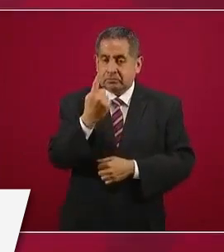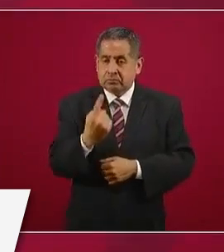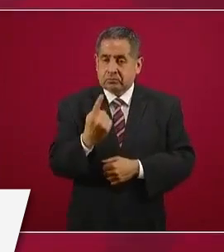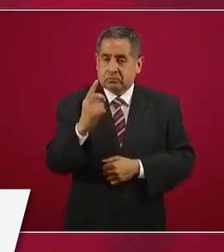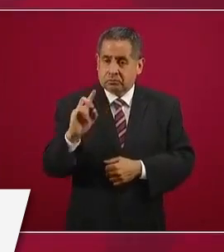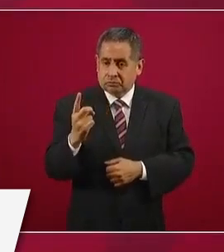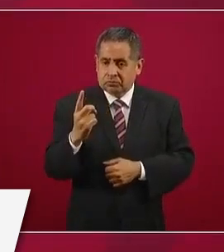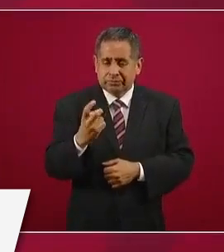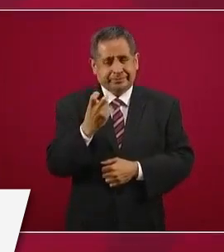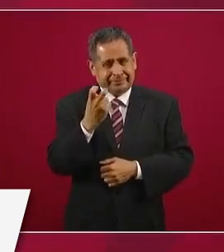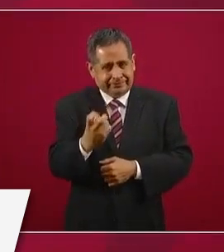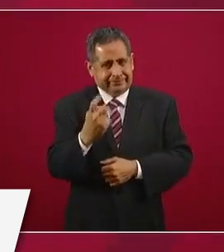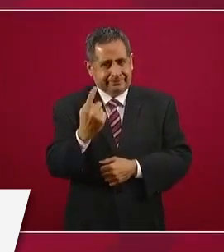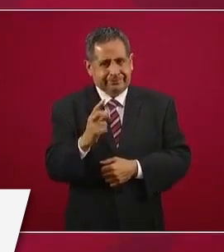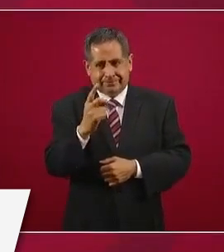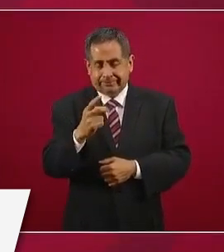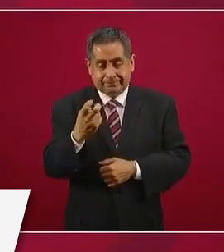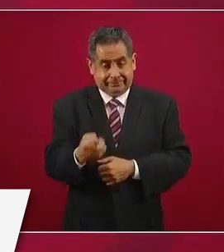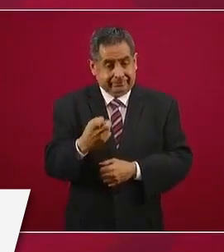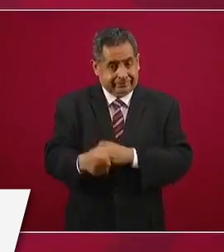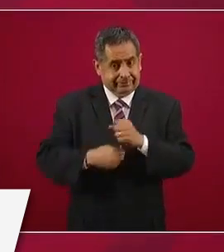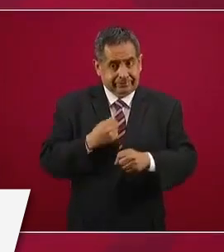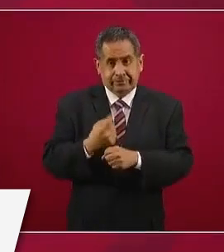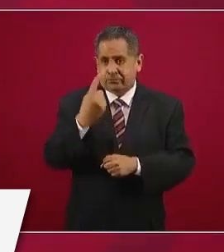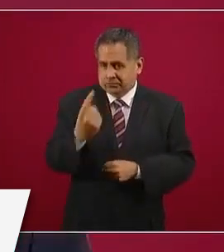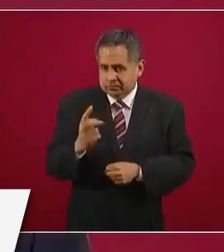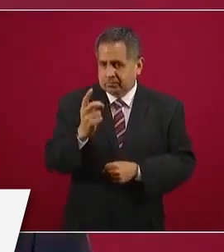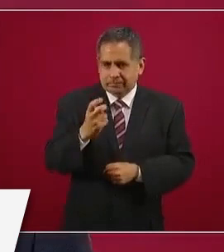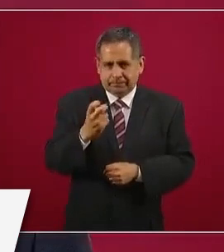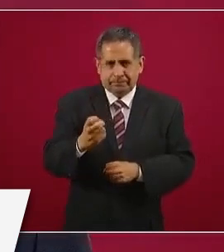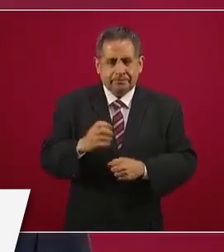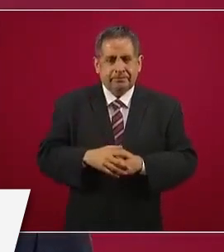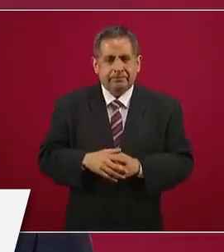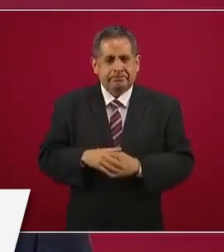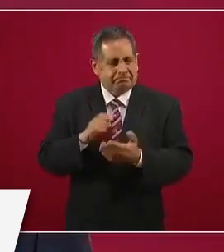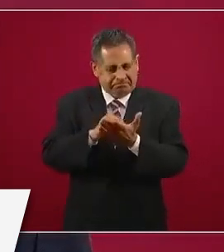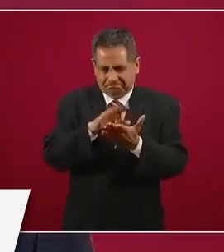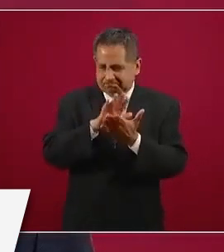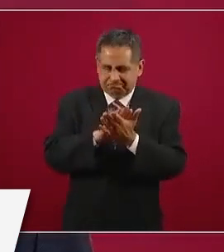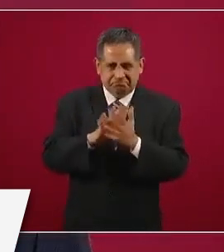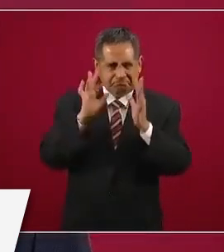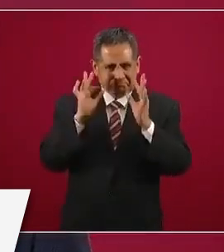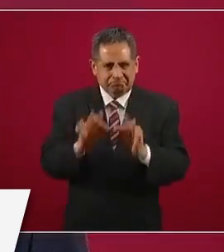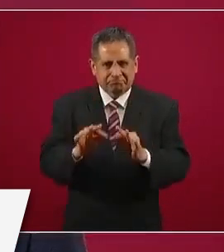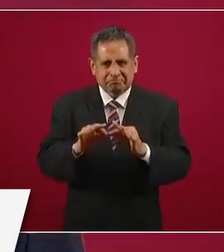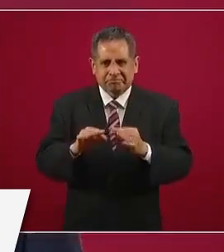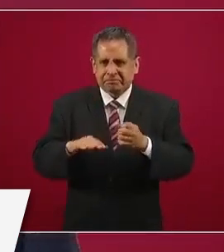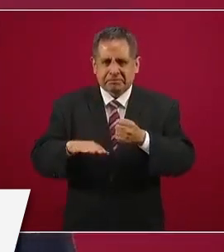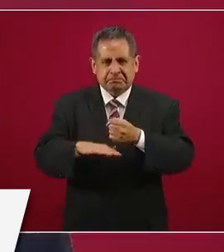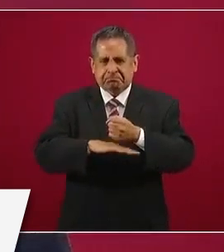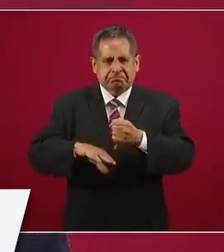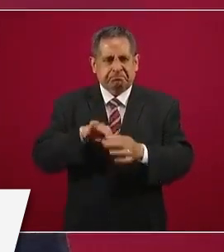1 de diciembre de este año quedan establecidas las bases